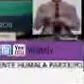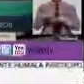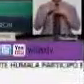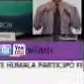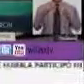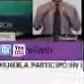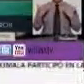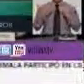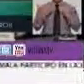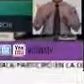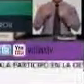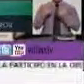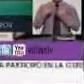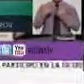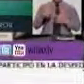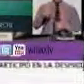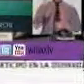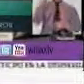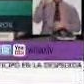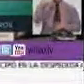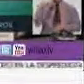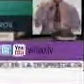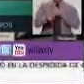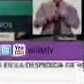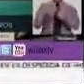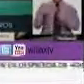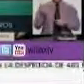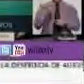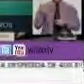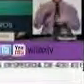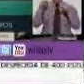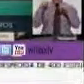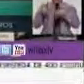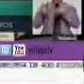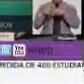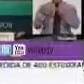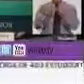afectar los derechos de quienes están en esas reuniones.